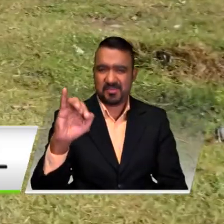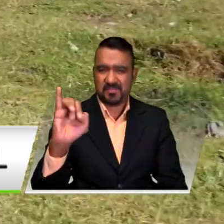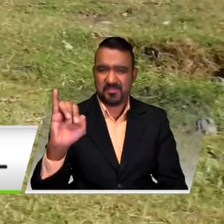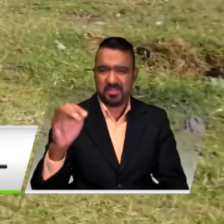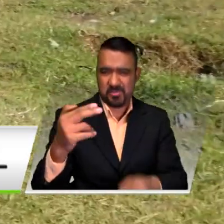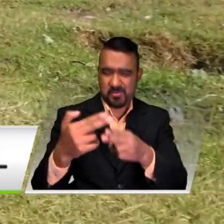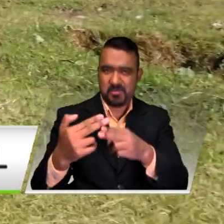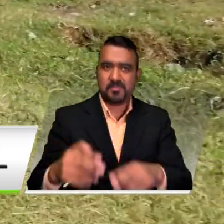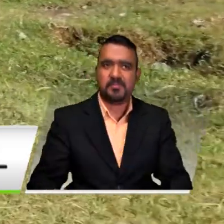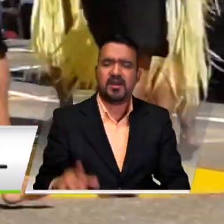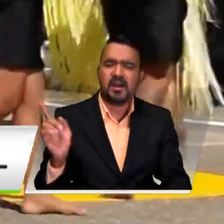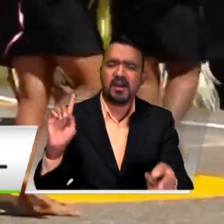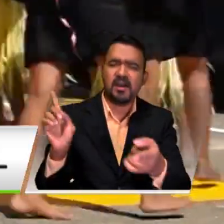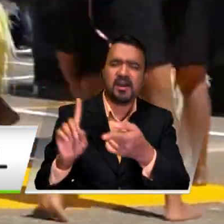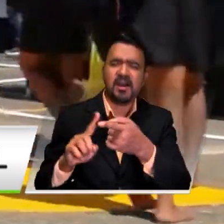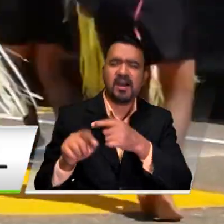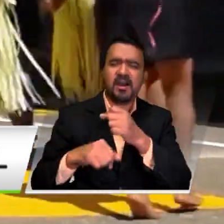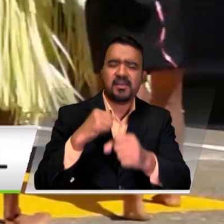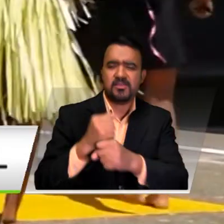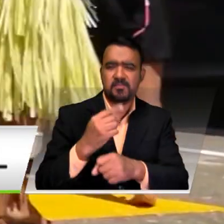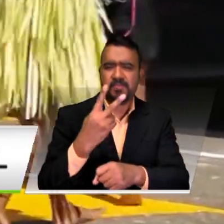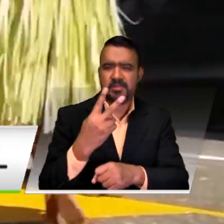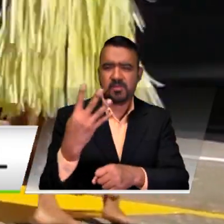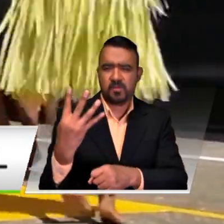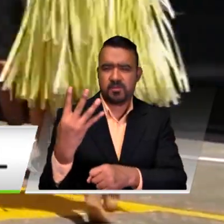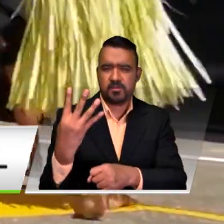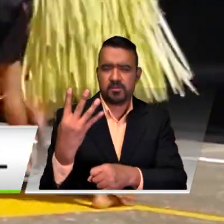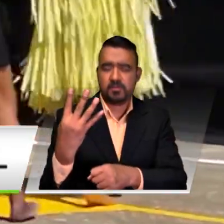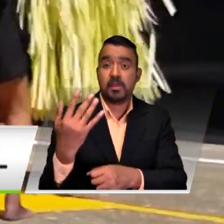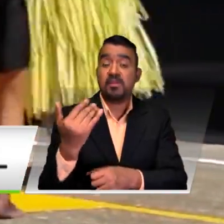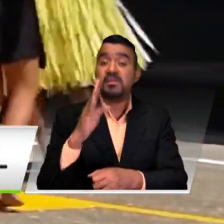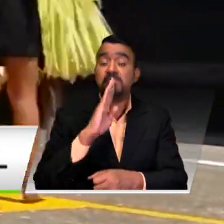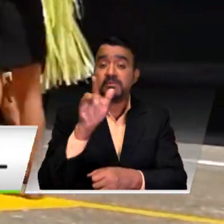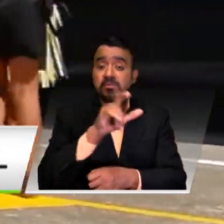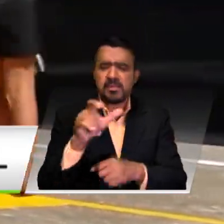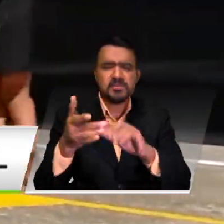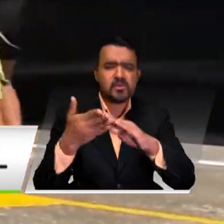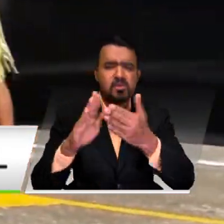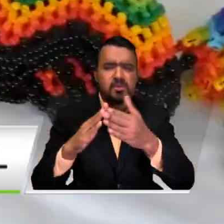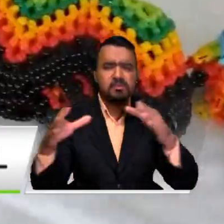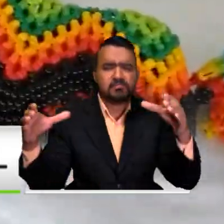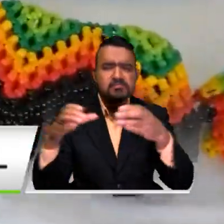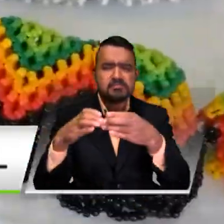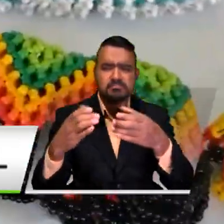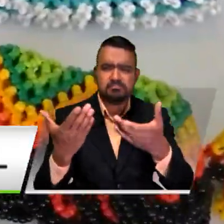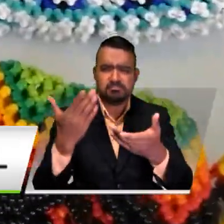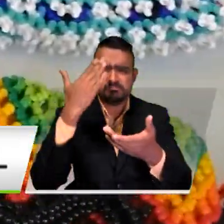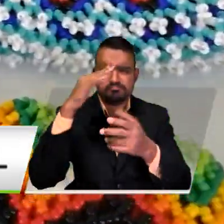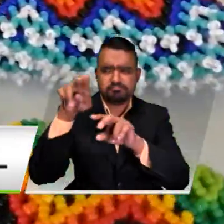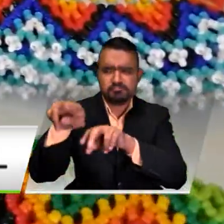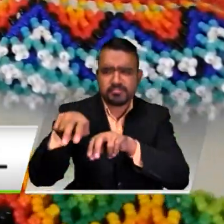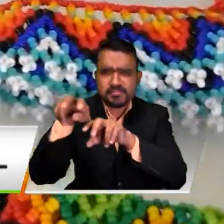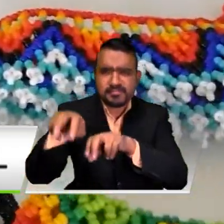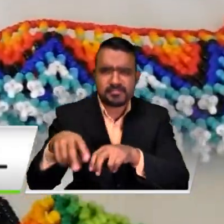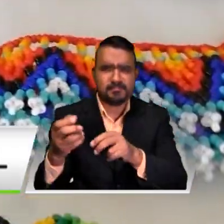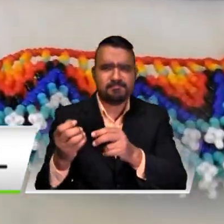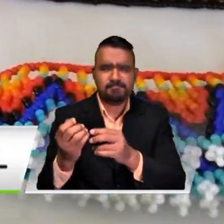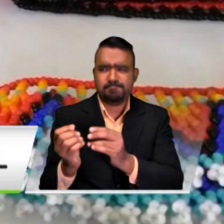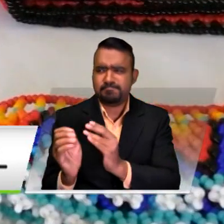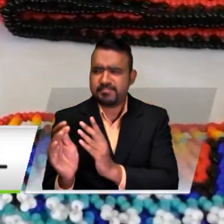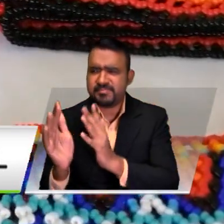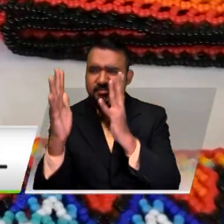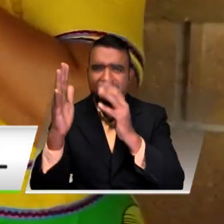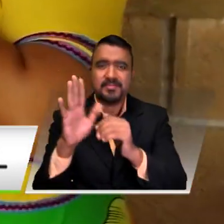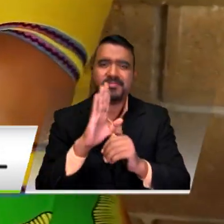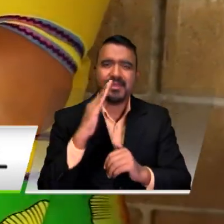24 años fundado y donde habitan 600 nativos que se dedican a la agricultura para el sustento de sus familias, donde un grupo de